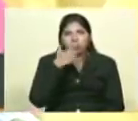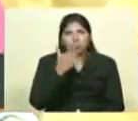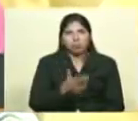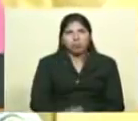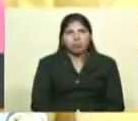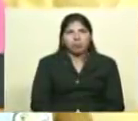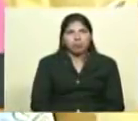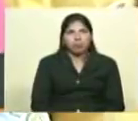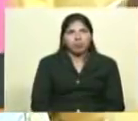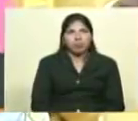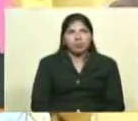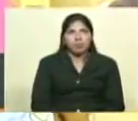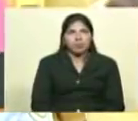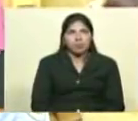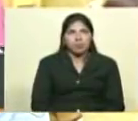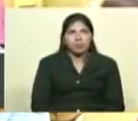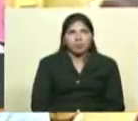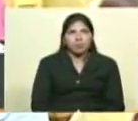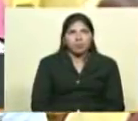La chupeta.